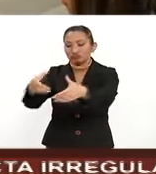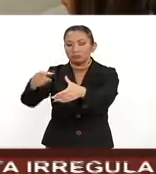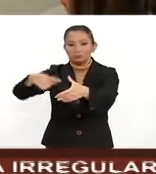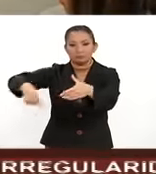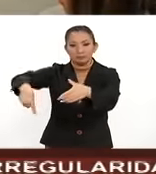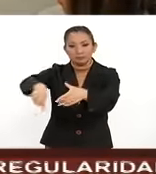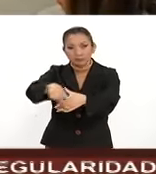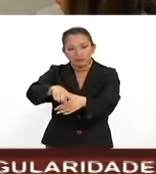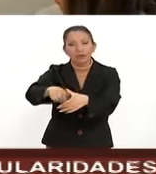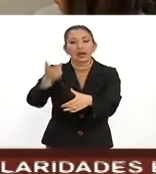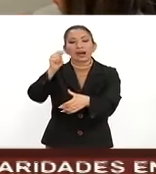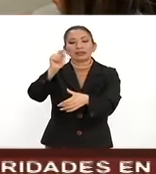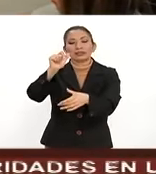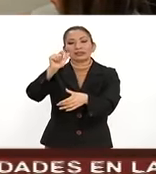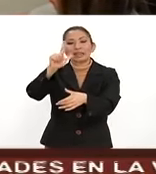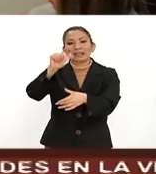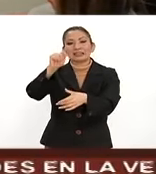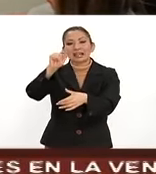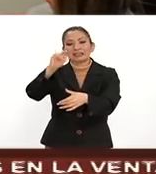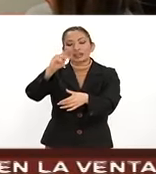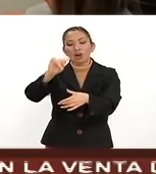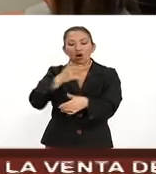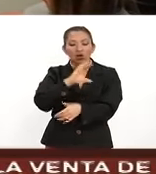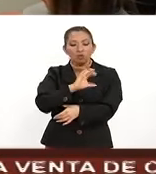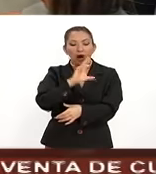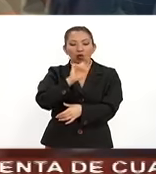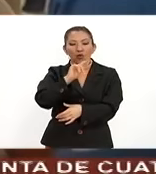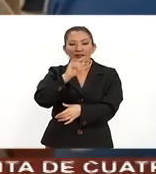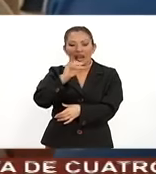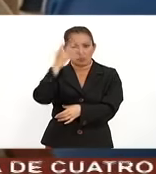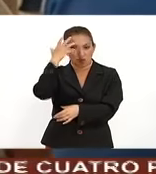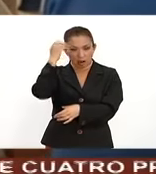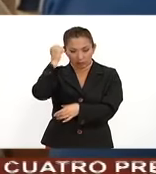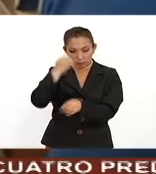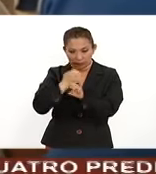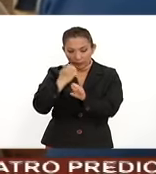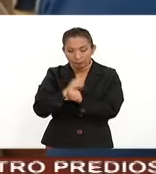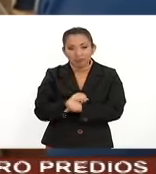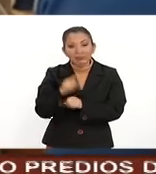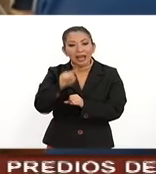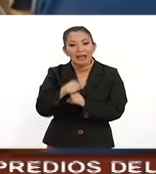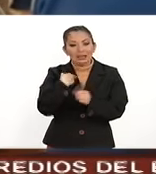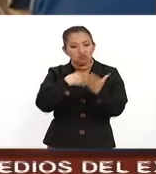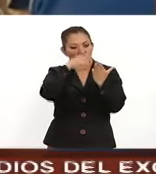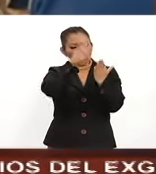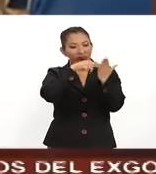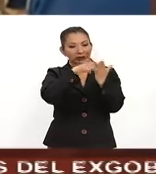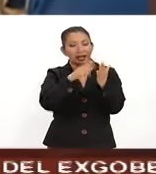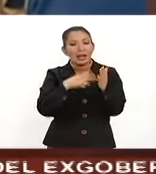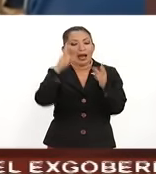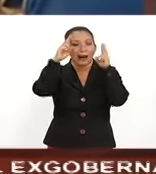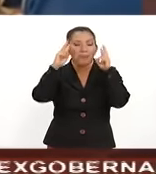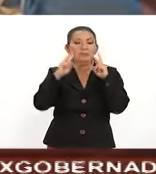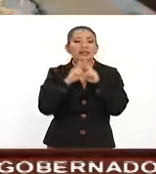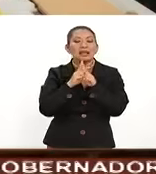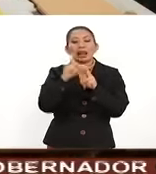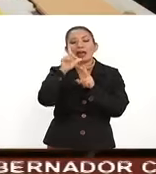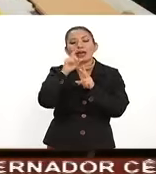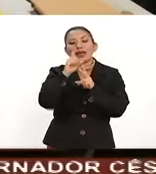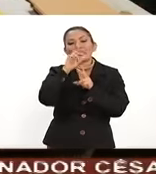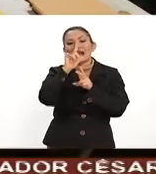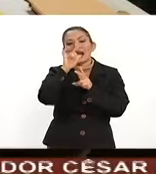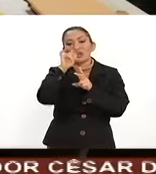de Tetelcingo, en el municipio de Cuautla, Morelos, del estado de Morelos. Se trata de un lienzo de la Virgen de la Luz y una escultura del